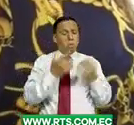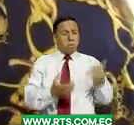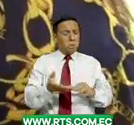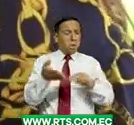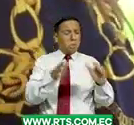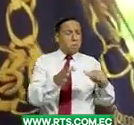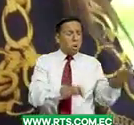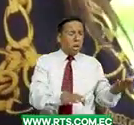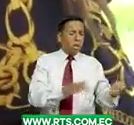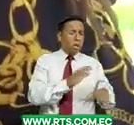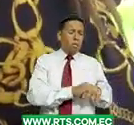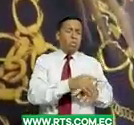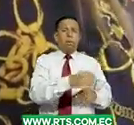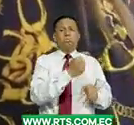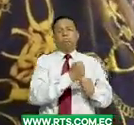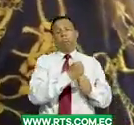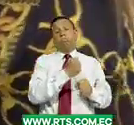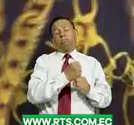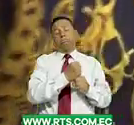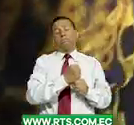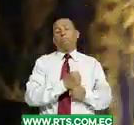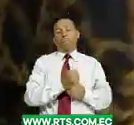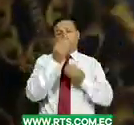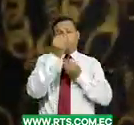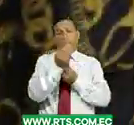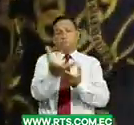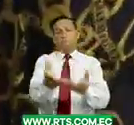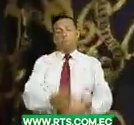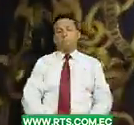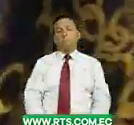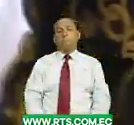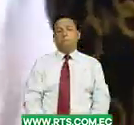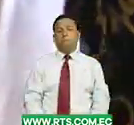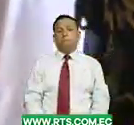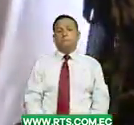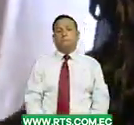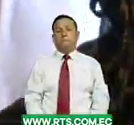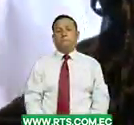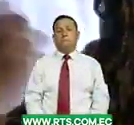Desde el Cantón Camilo Ponce Enríquez, informó Richard Ceballos.